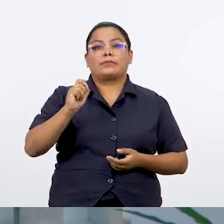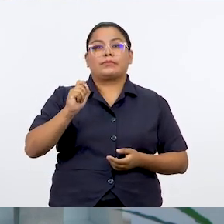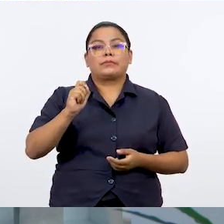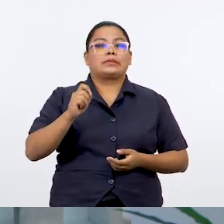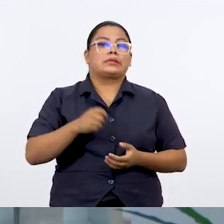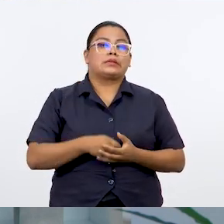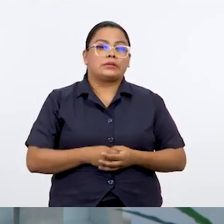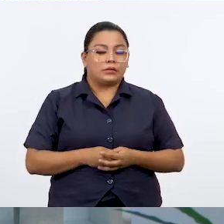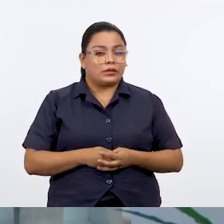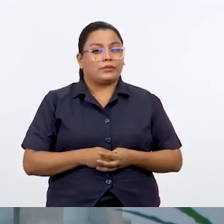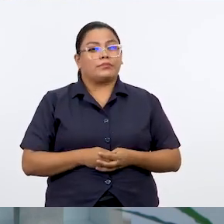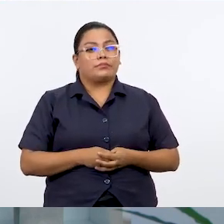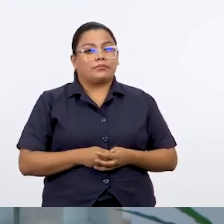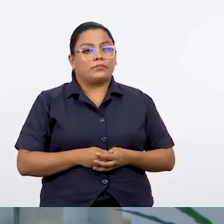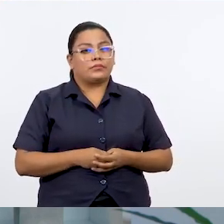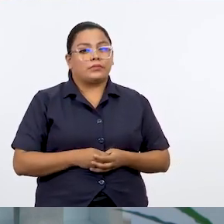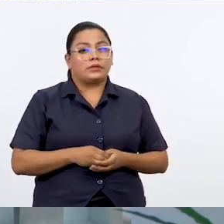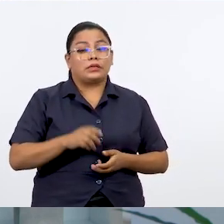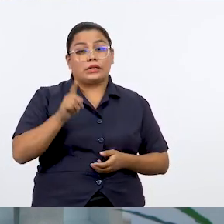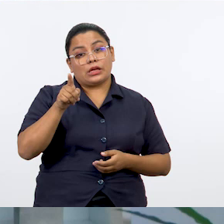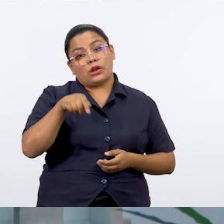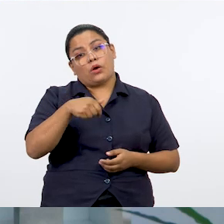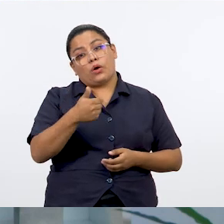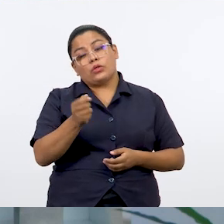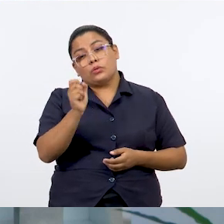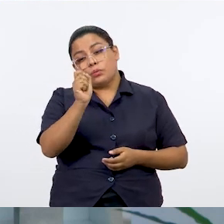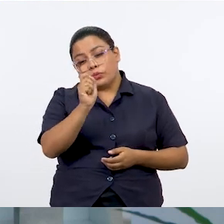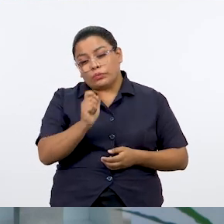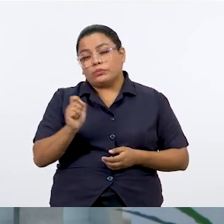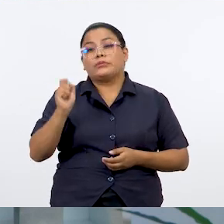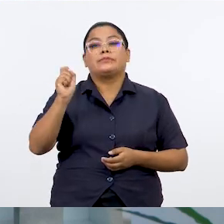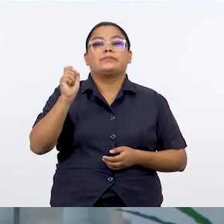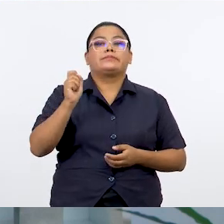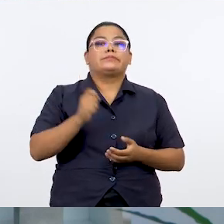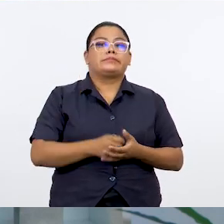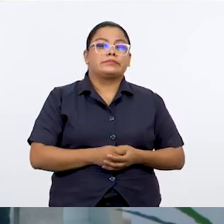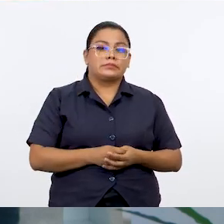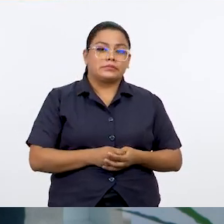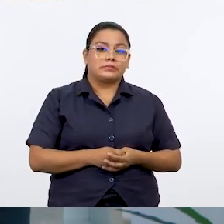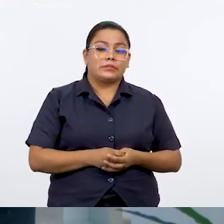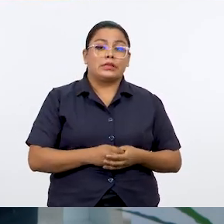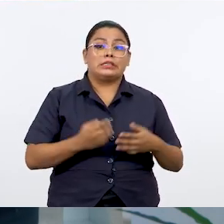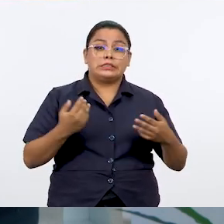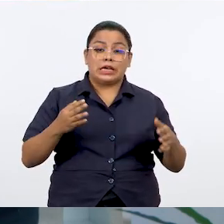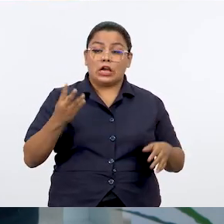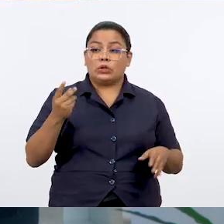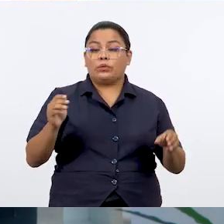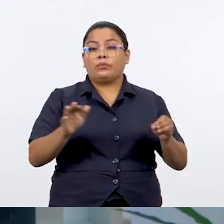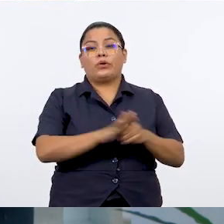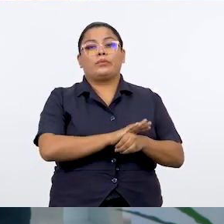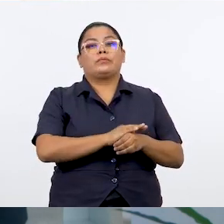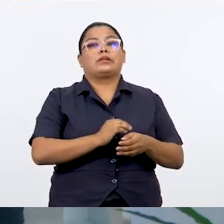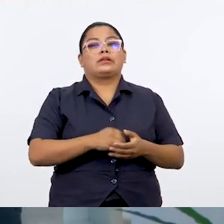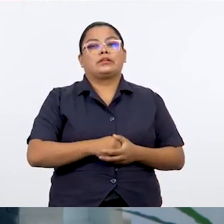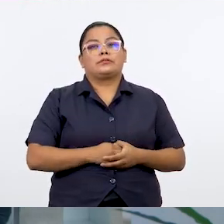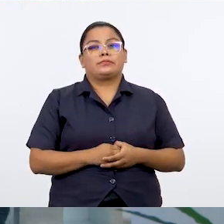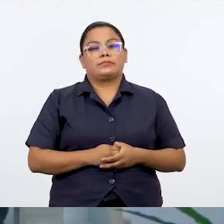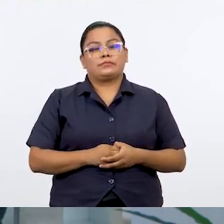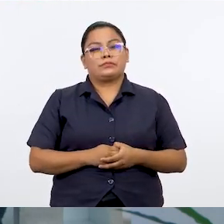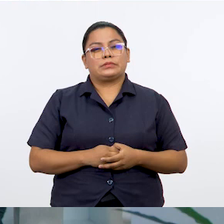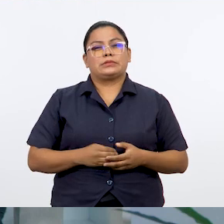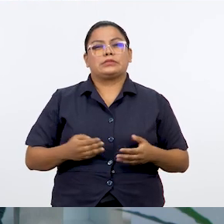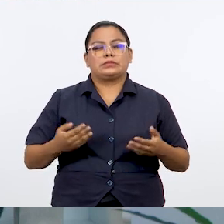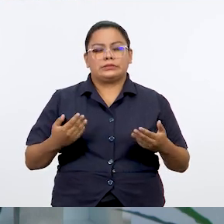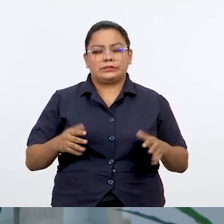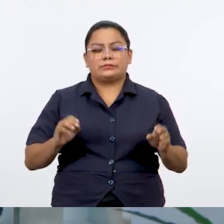acá. Y este otro pues por acá, es decir, ya es un número natural. Y ahora sí